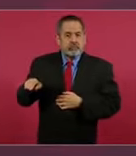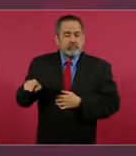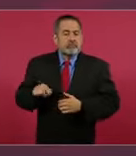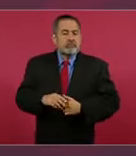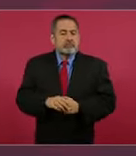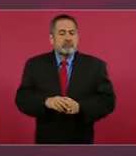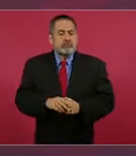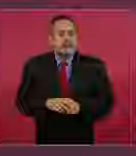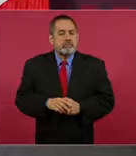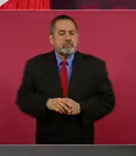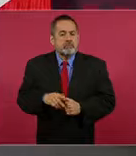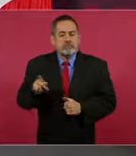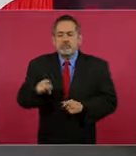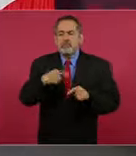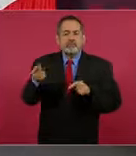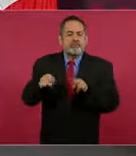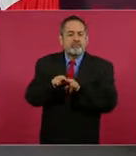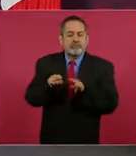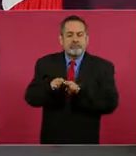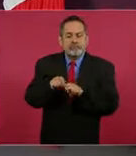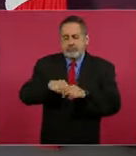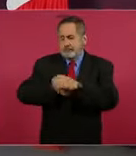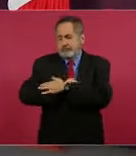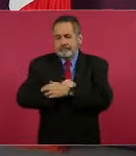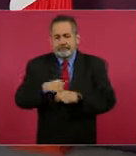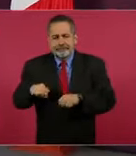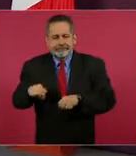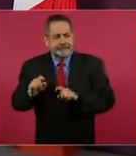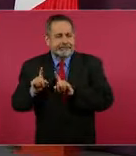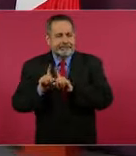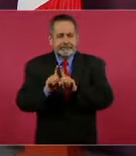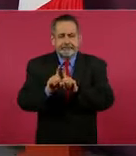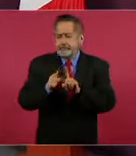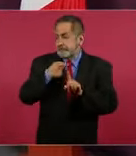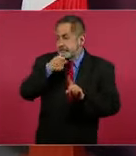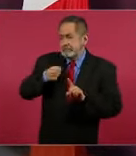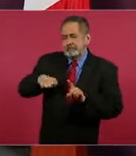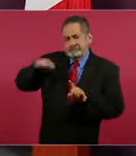lo agarraba su nieto, que esos ya deben estar